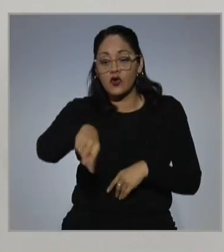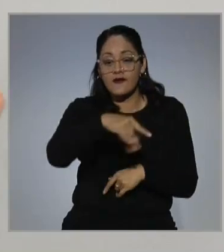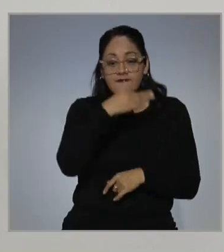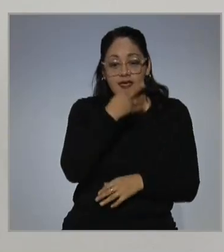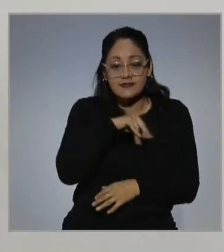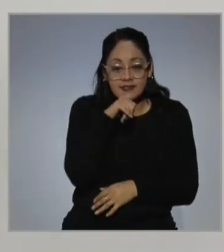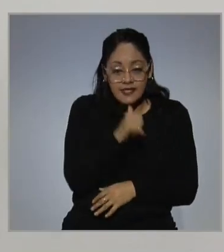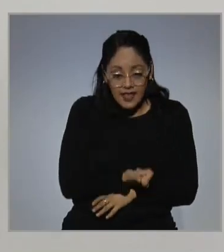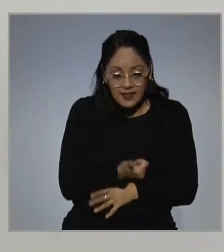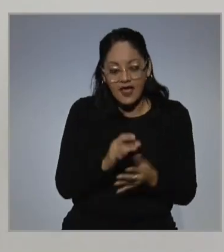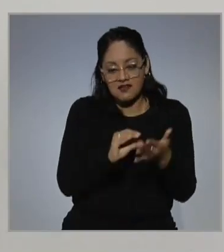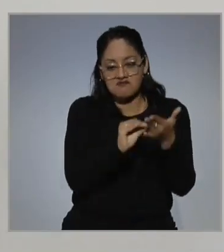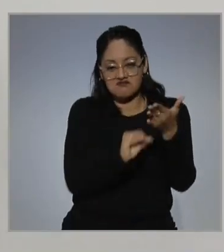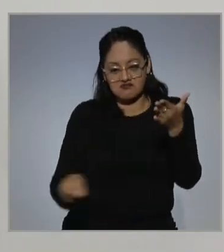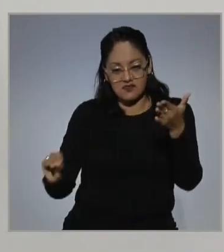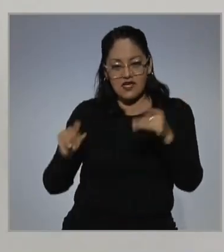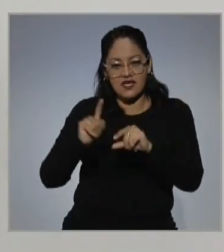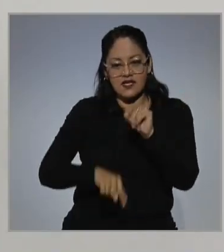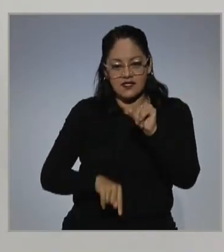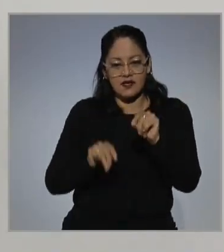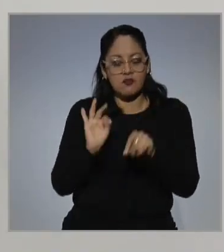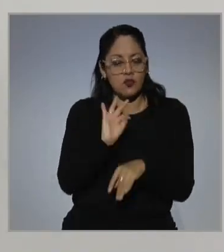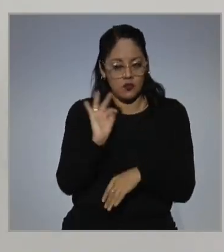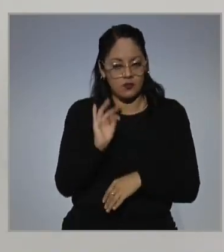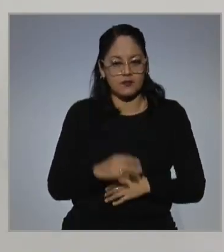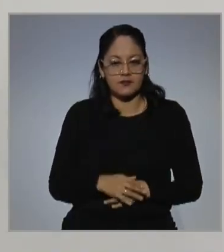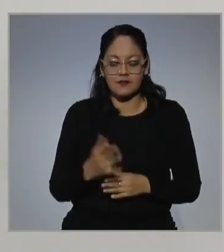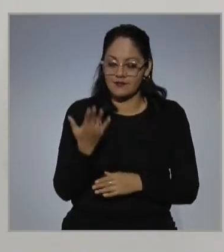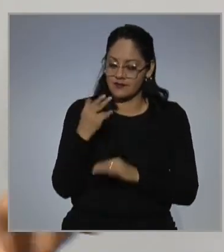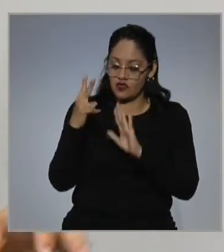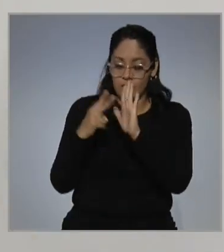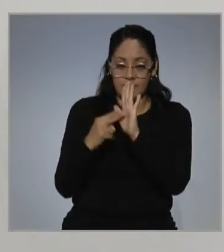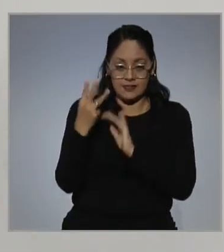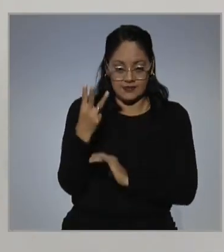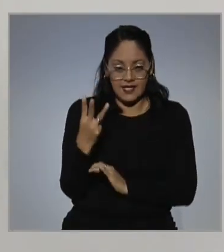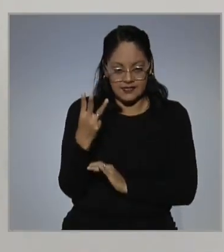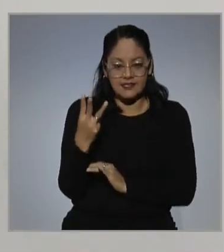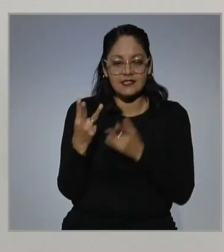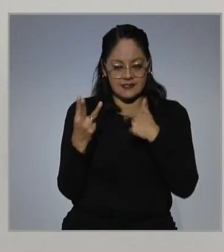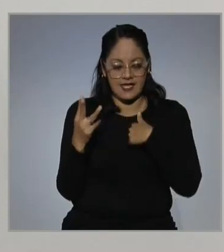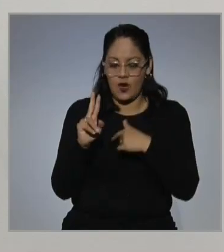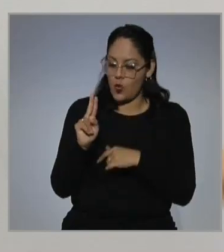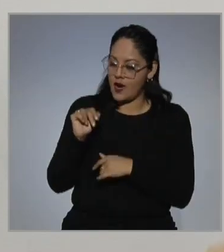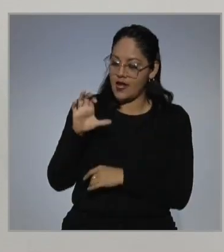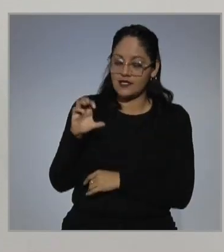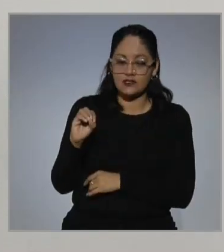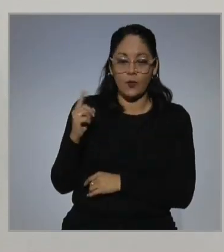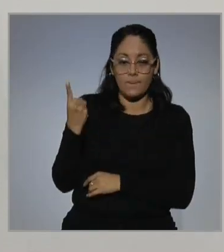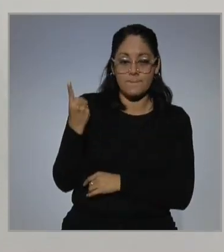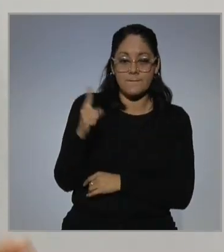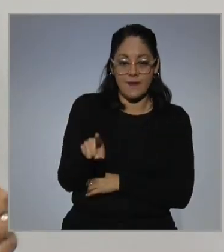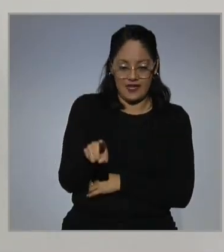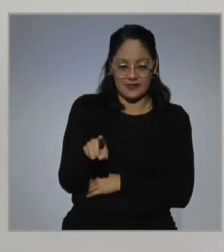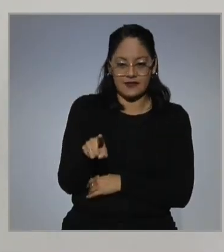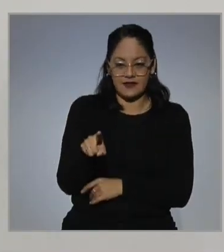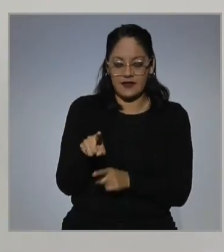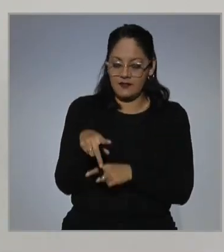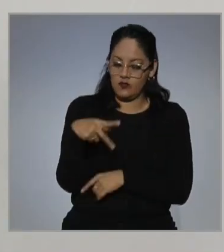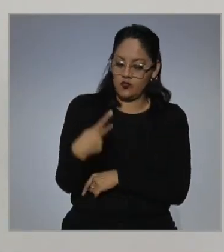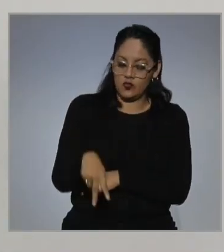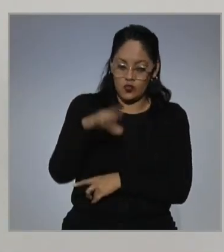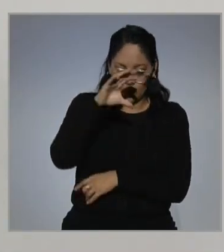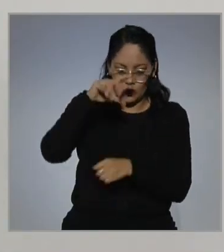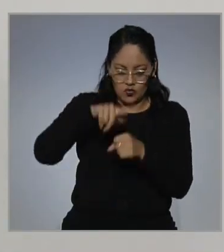es que después de 2003, que fue cuando ya se declaró como patrimonio de la material e inmaterial